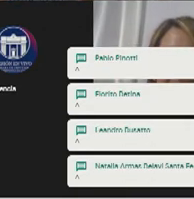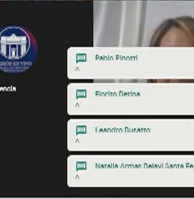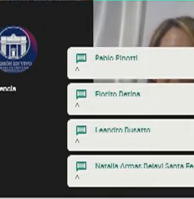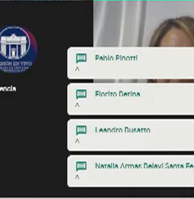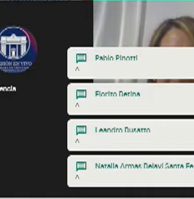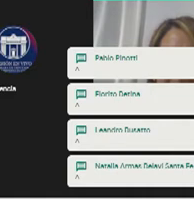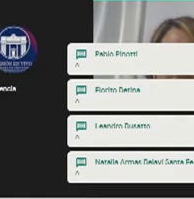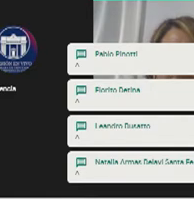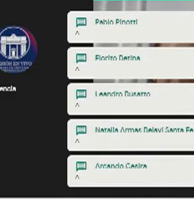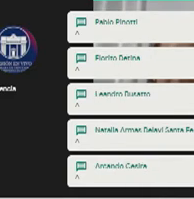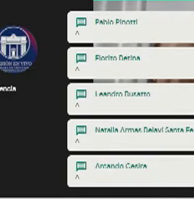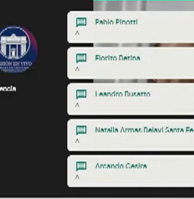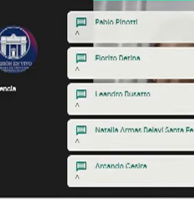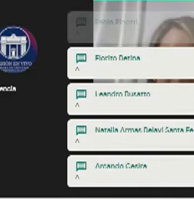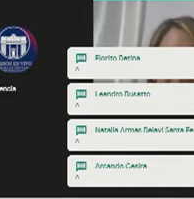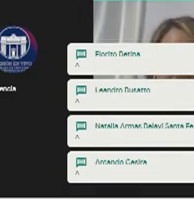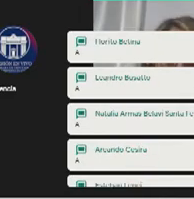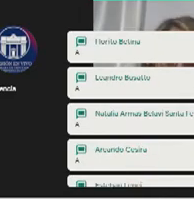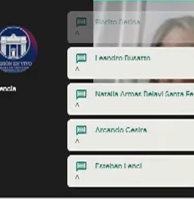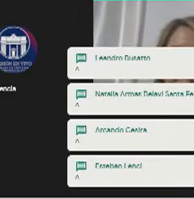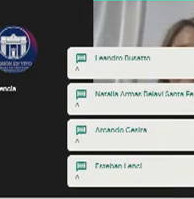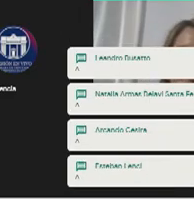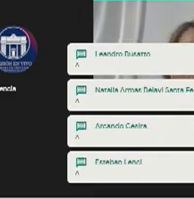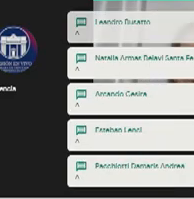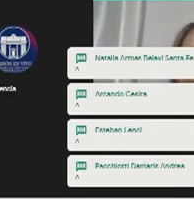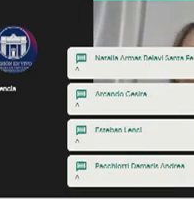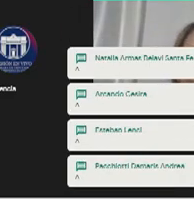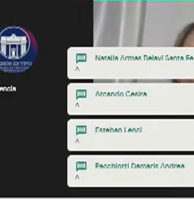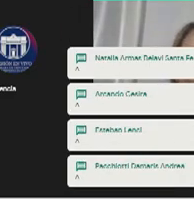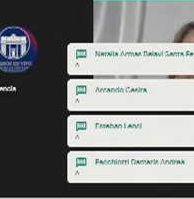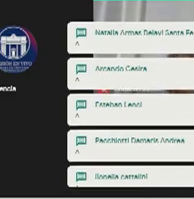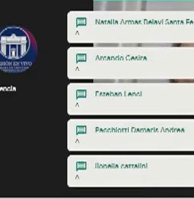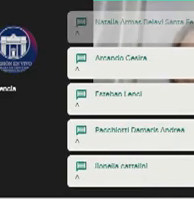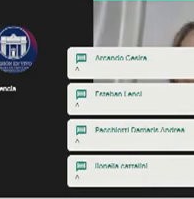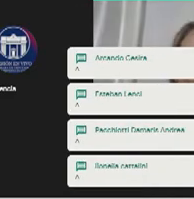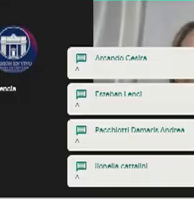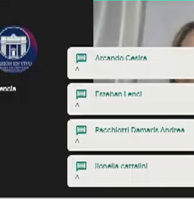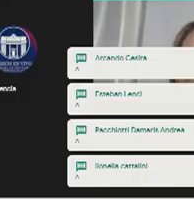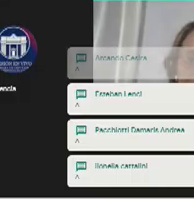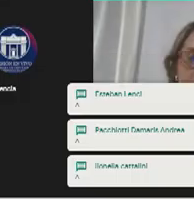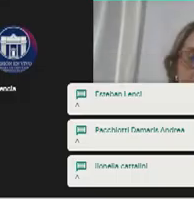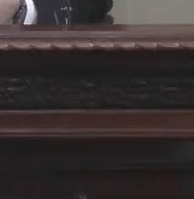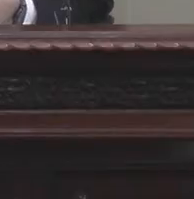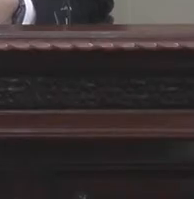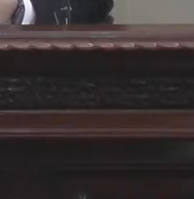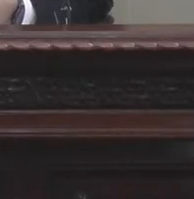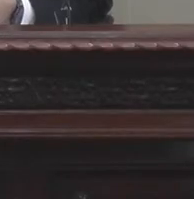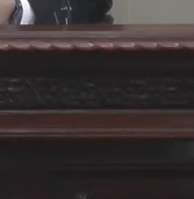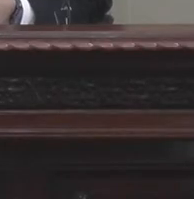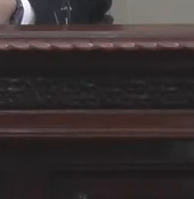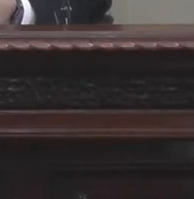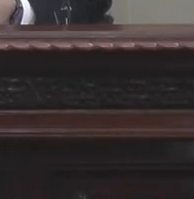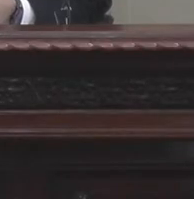correcto gracias un proyecto de declaración referencia número 55 proyectos de